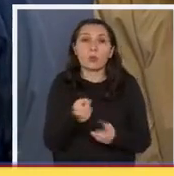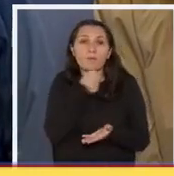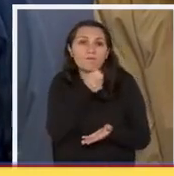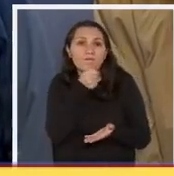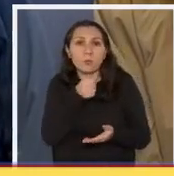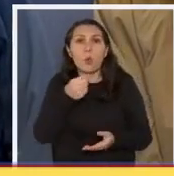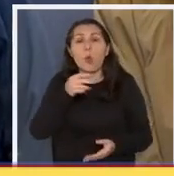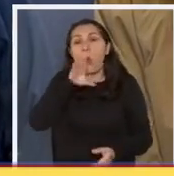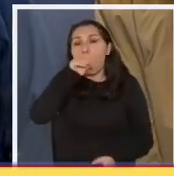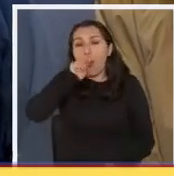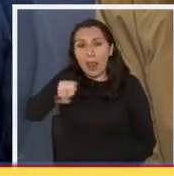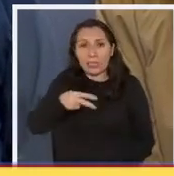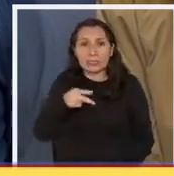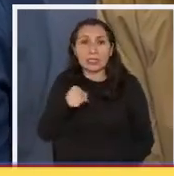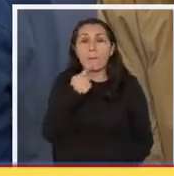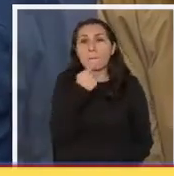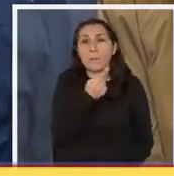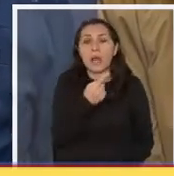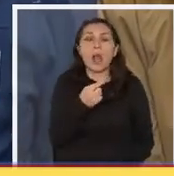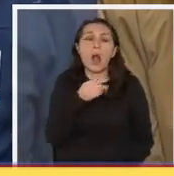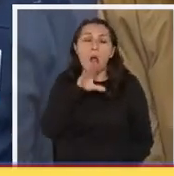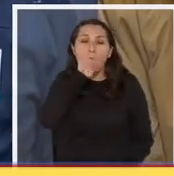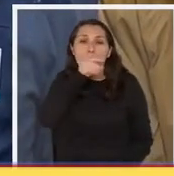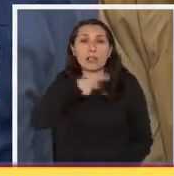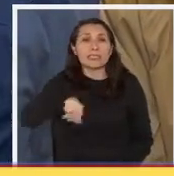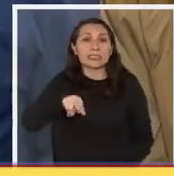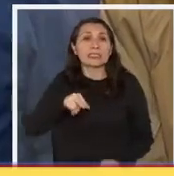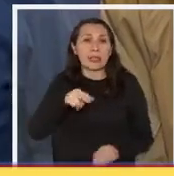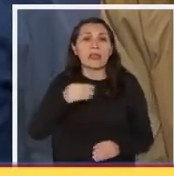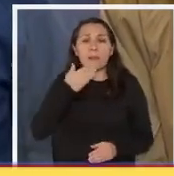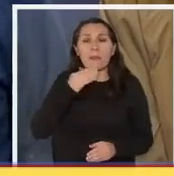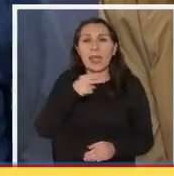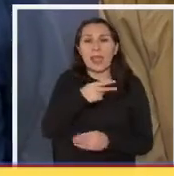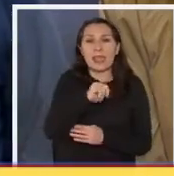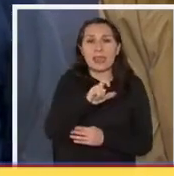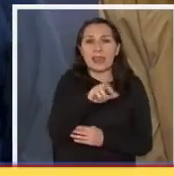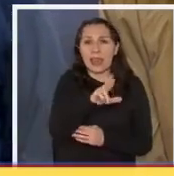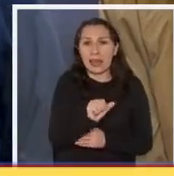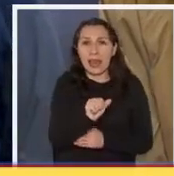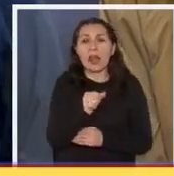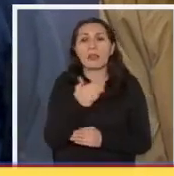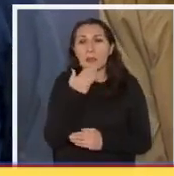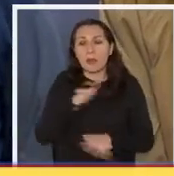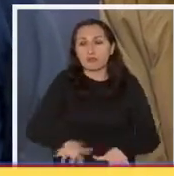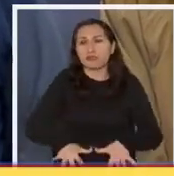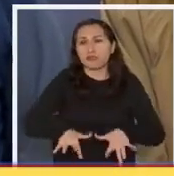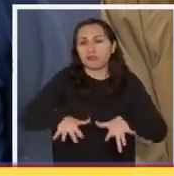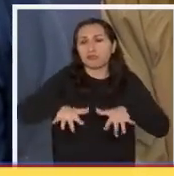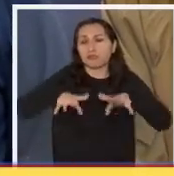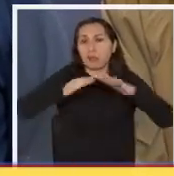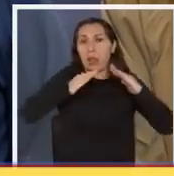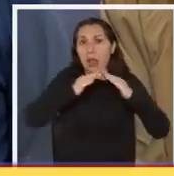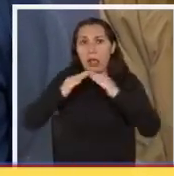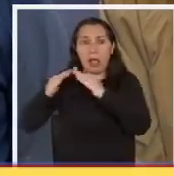reporteo que hice en Gualañé. Gualañé, el sector de la Higuera también, sufrió el anegamiento de